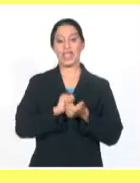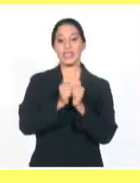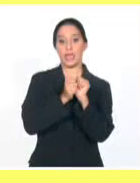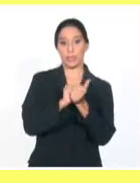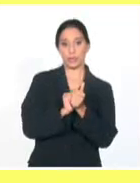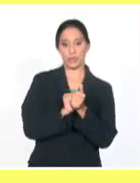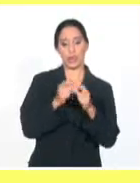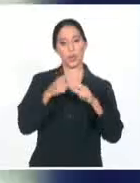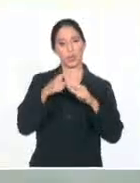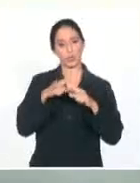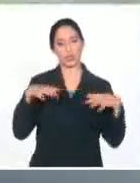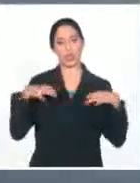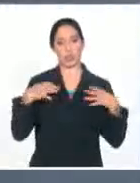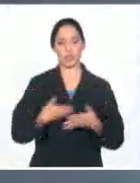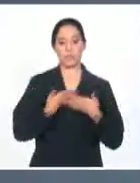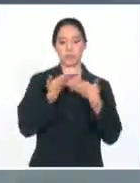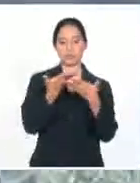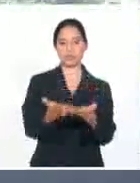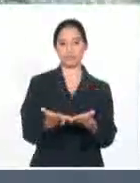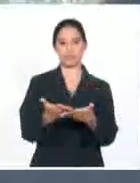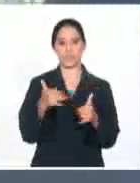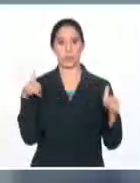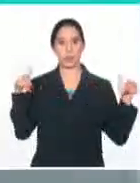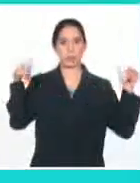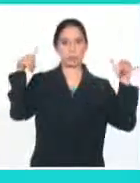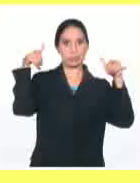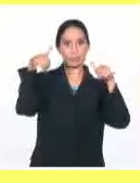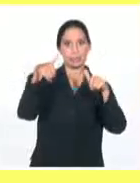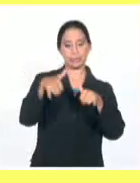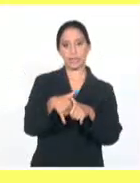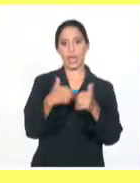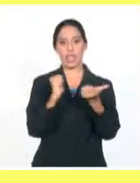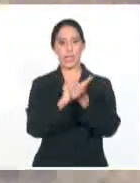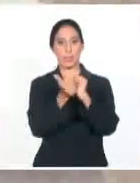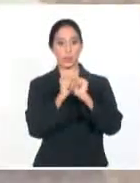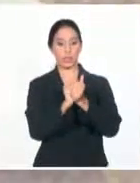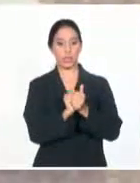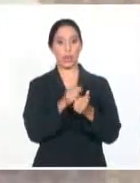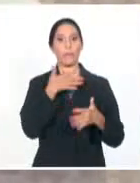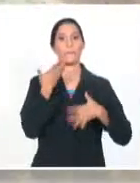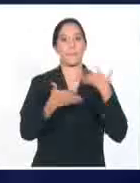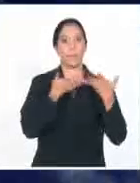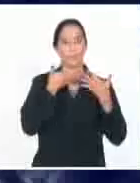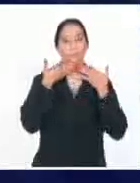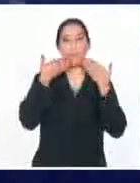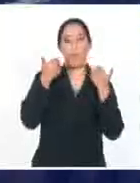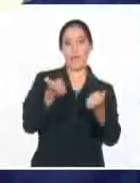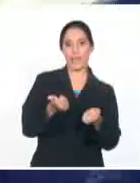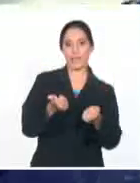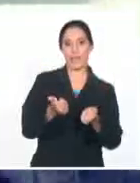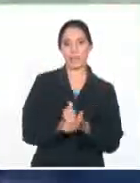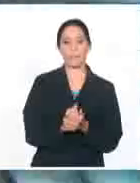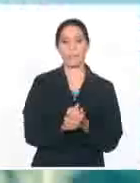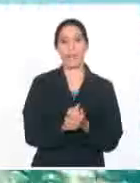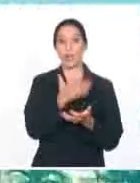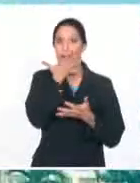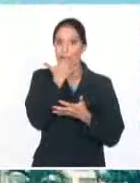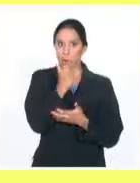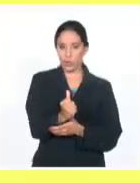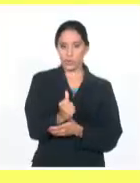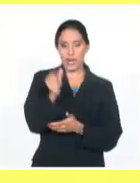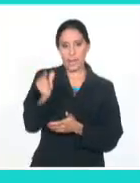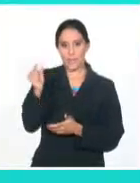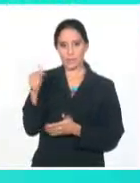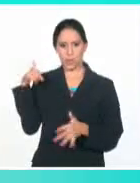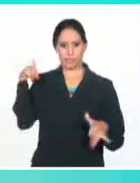turismo. El Festival Aerodeportivo Varadero 2023 será una excelente opción para los amantes de las alturas y la mejor